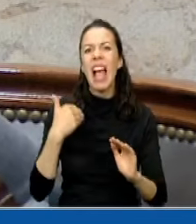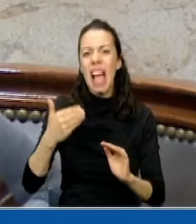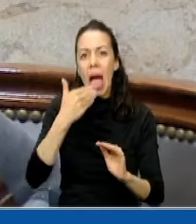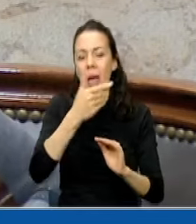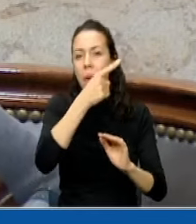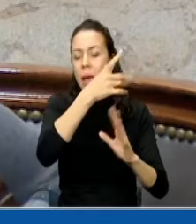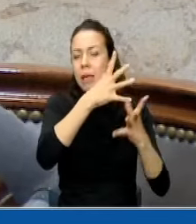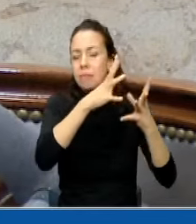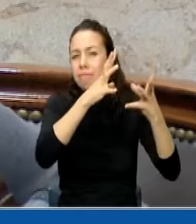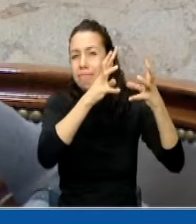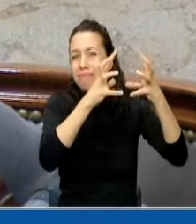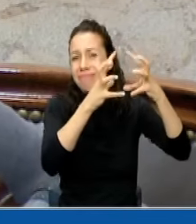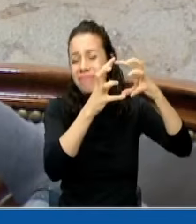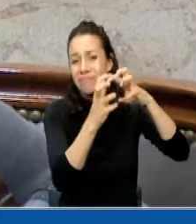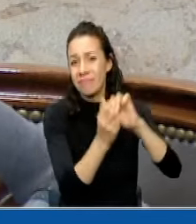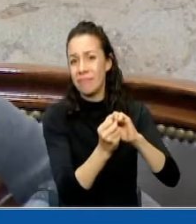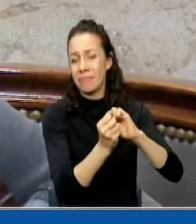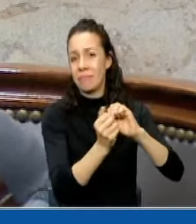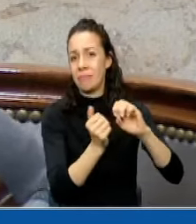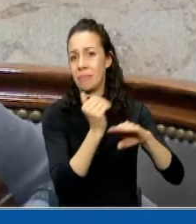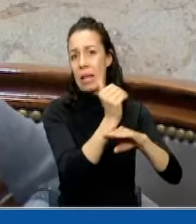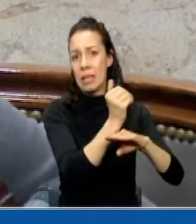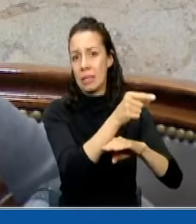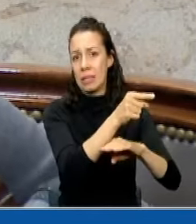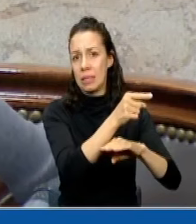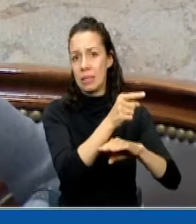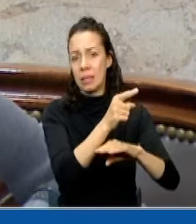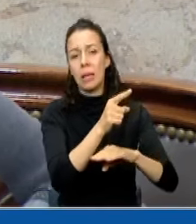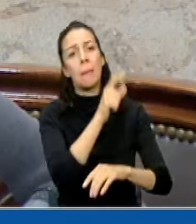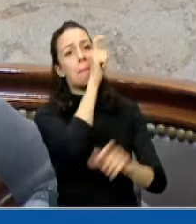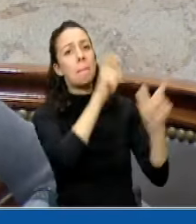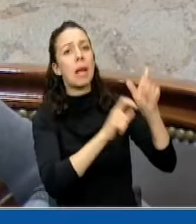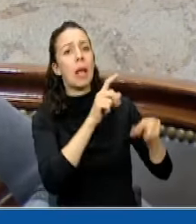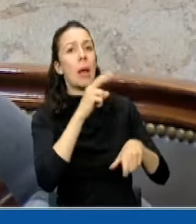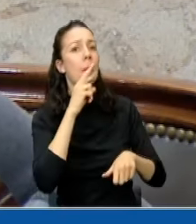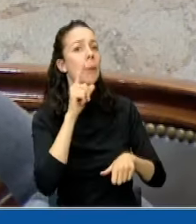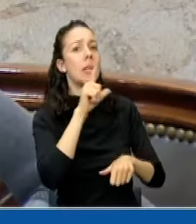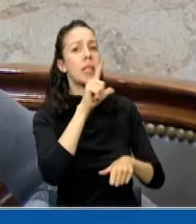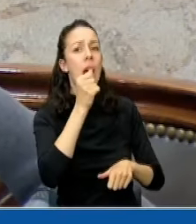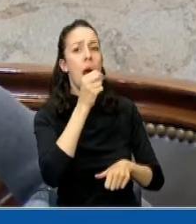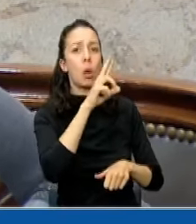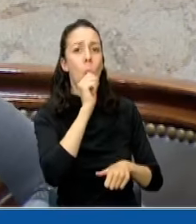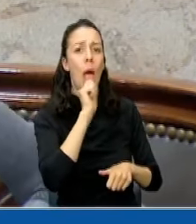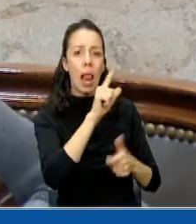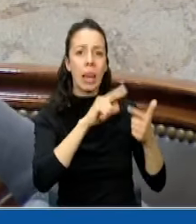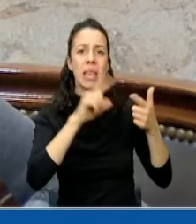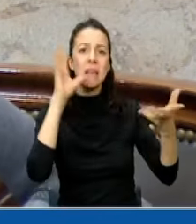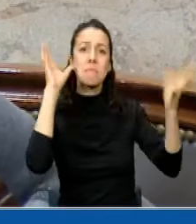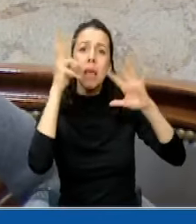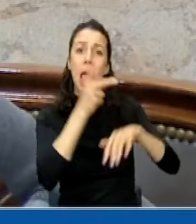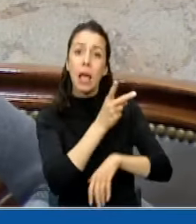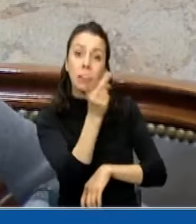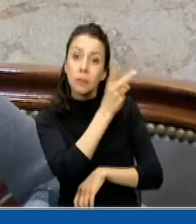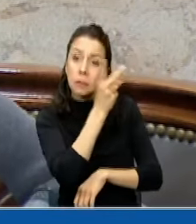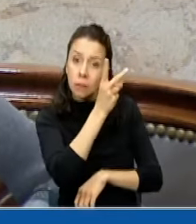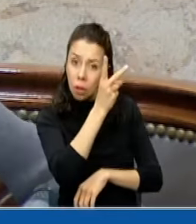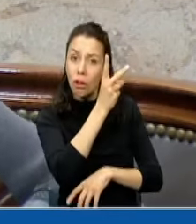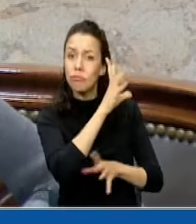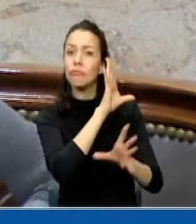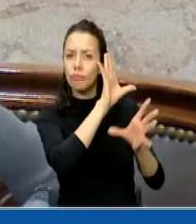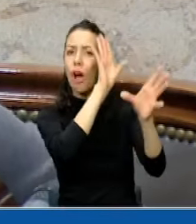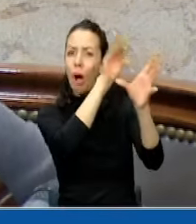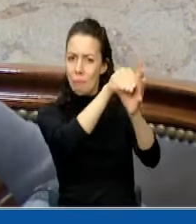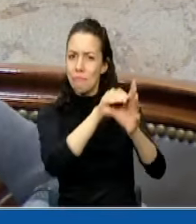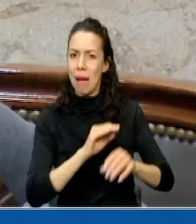creciente y de la cual elementos como Villarroel y como Milei son parte porque nos